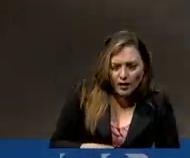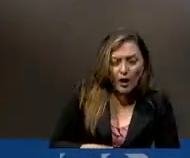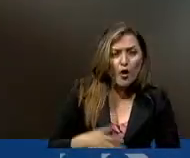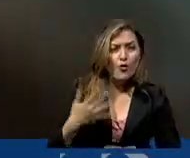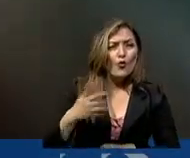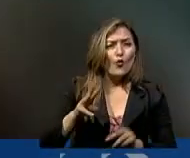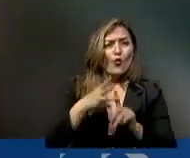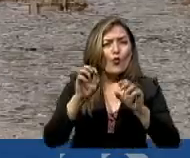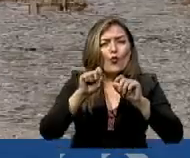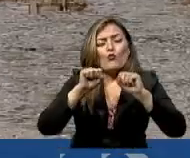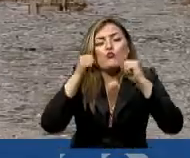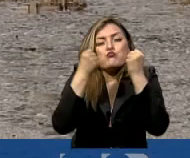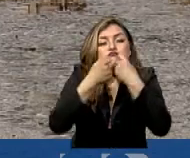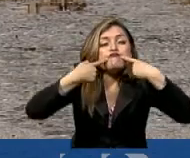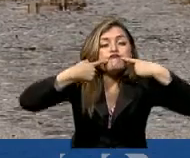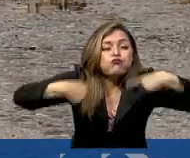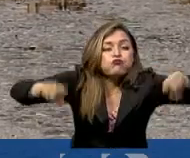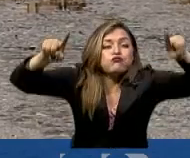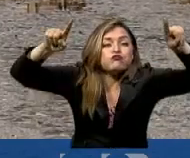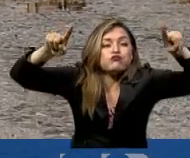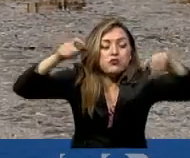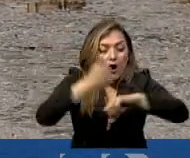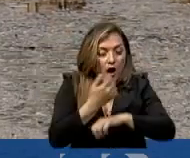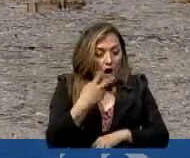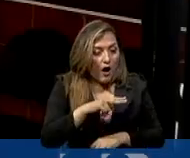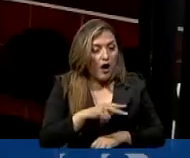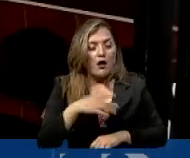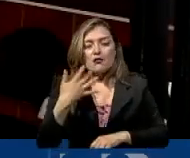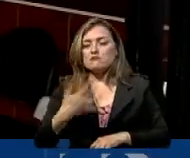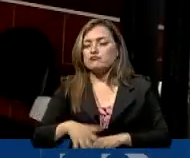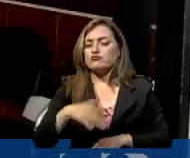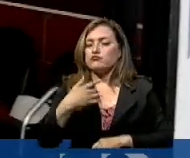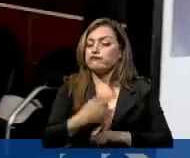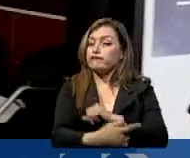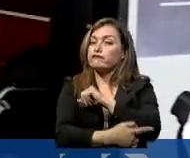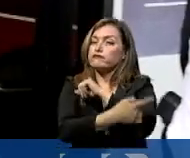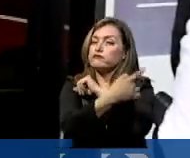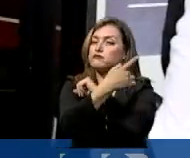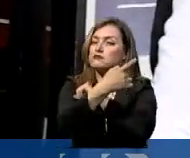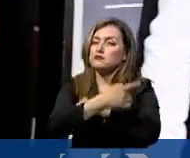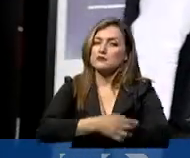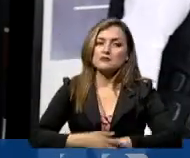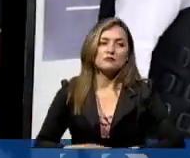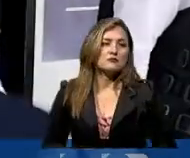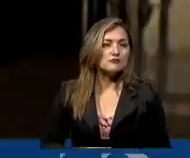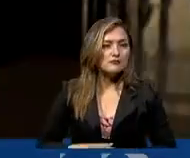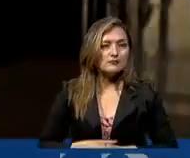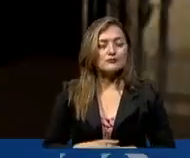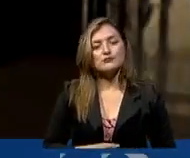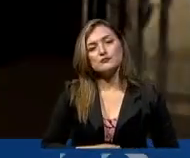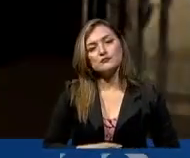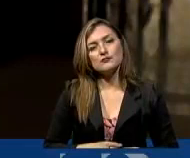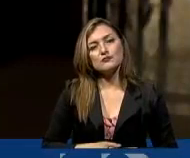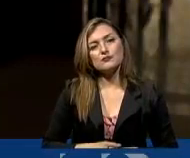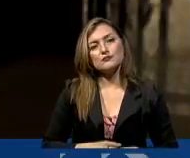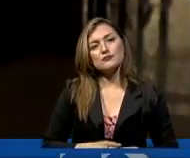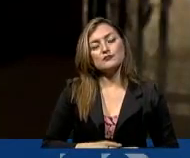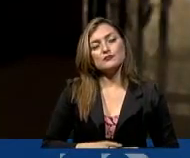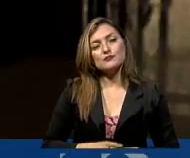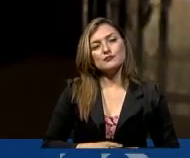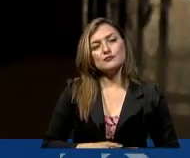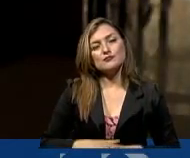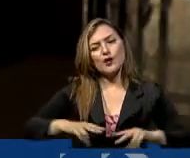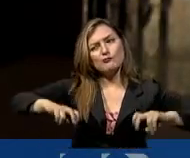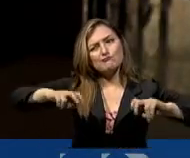y que motivaron a las autoridades del transporte en la provincia a tomar acciones inmediatas ante lo sucedido. Nosotros hemos recabado ya todos